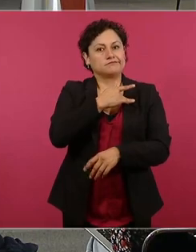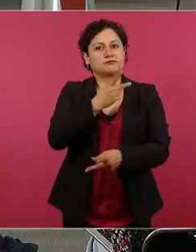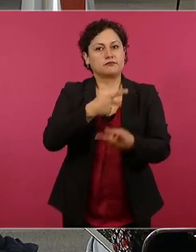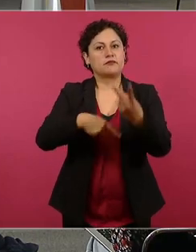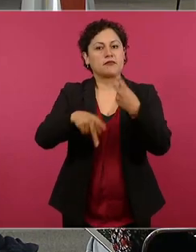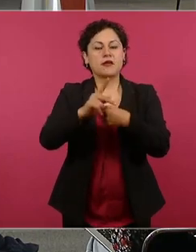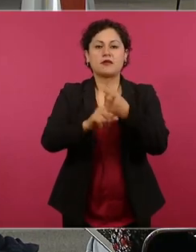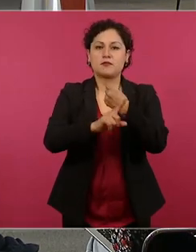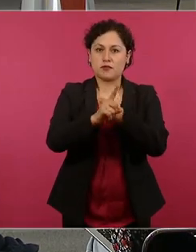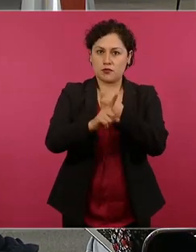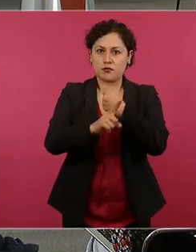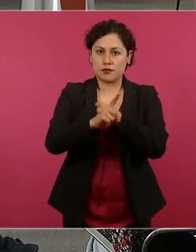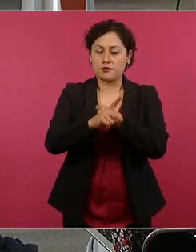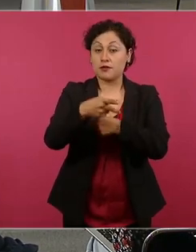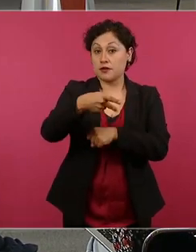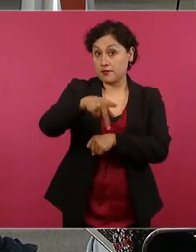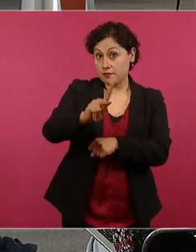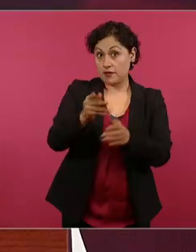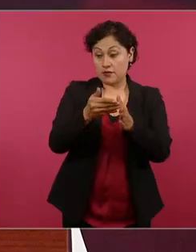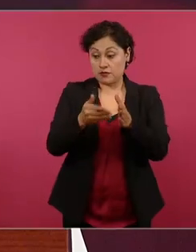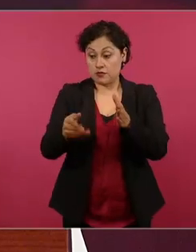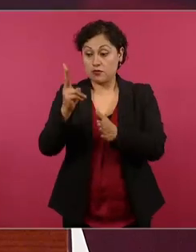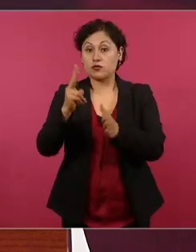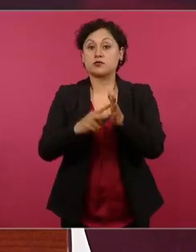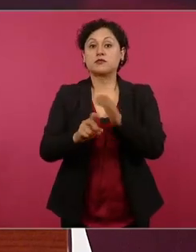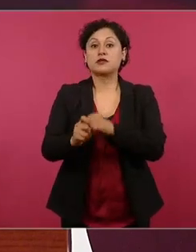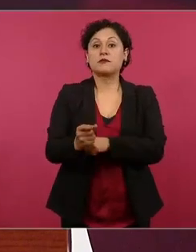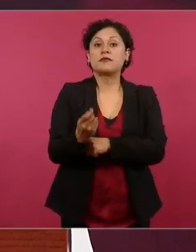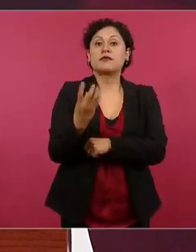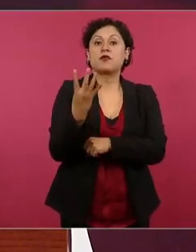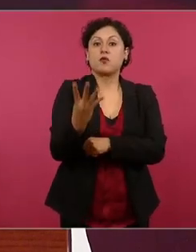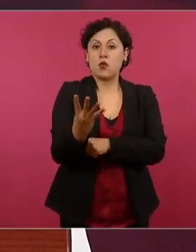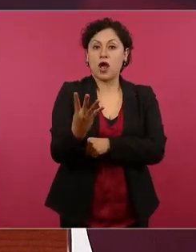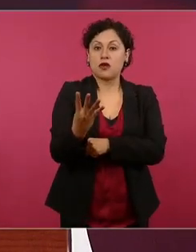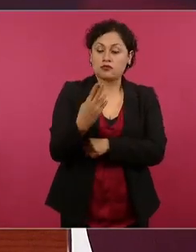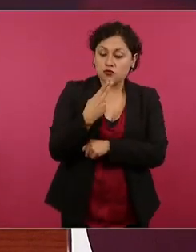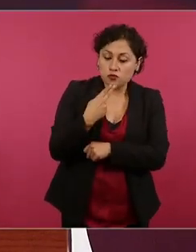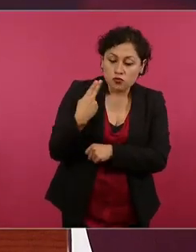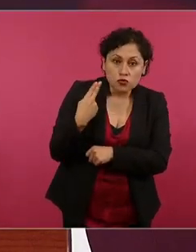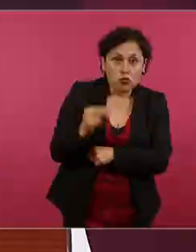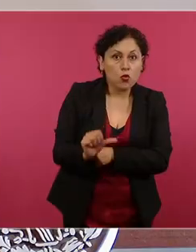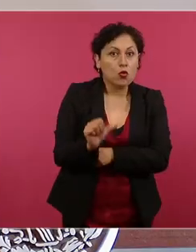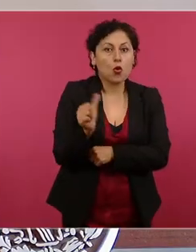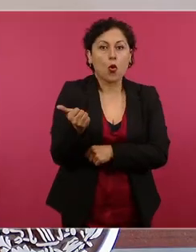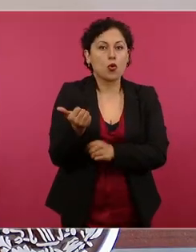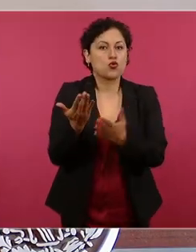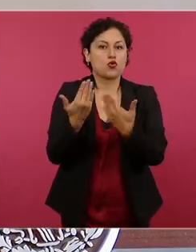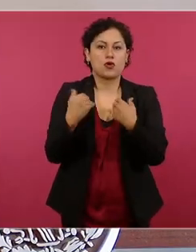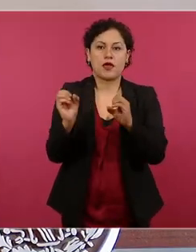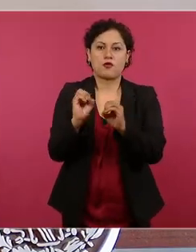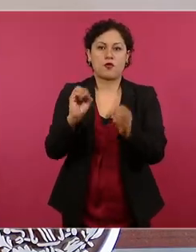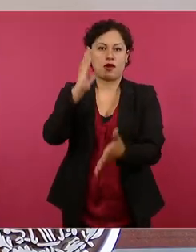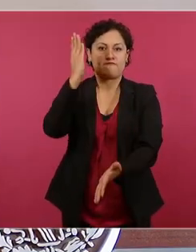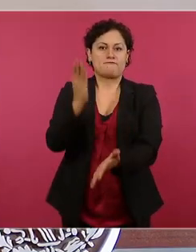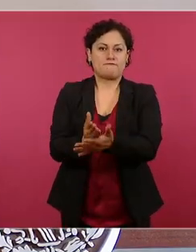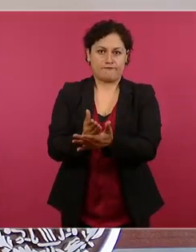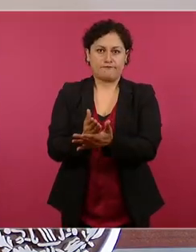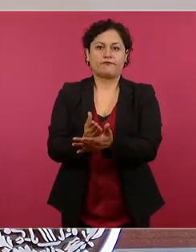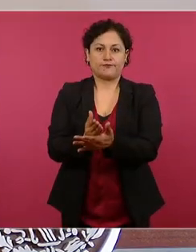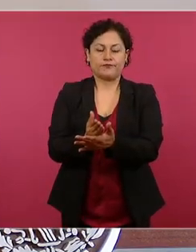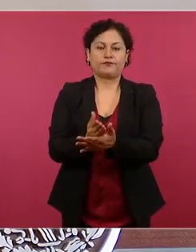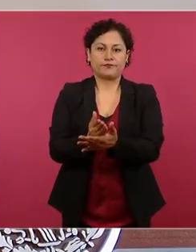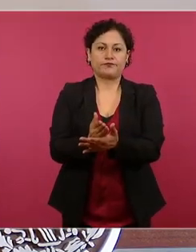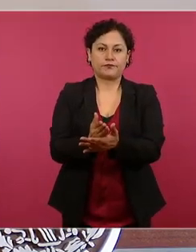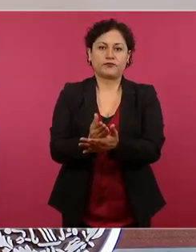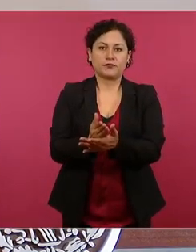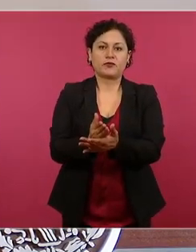en lo que va del 2024, no se ha registrado ningún deceso en este penal. Se trabaja de